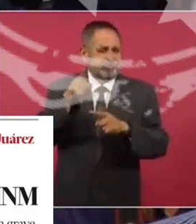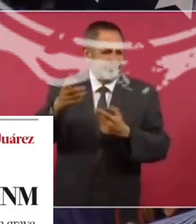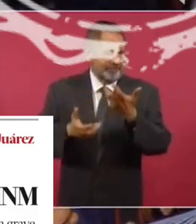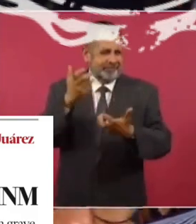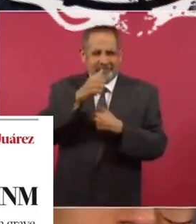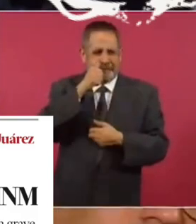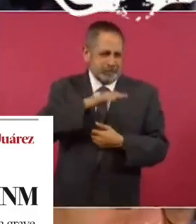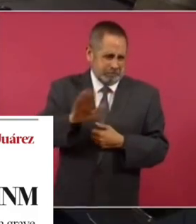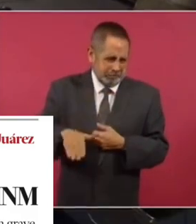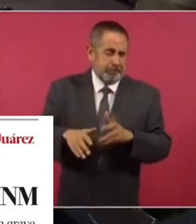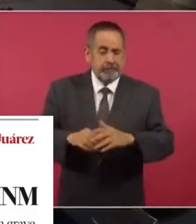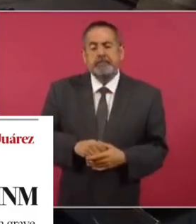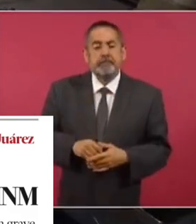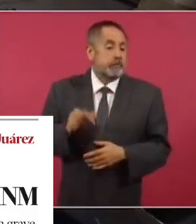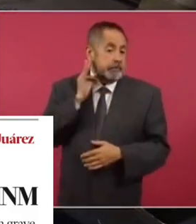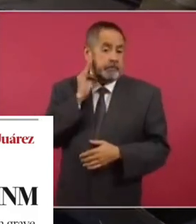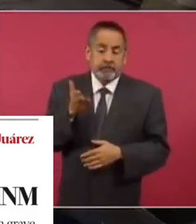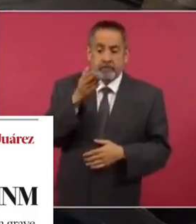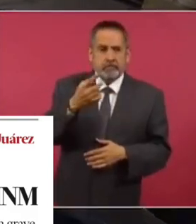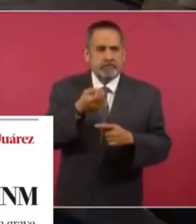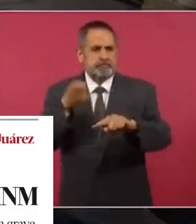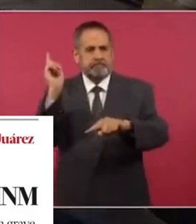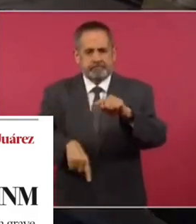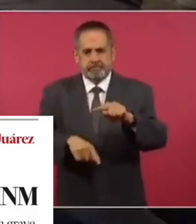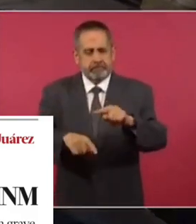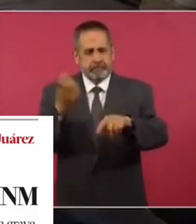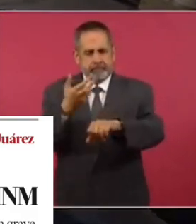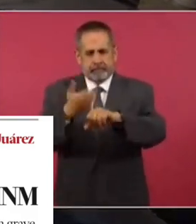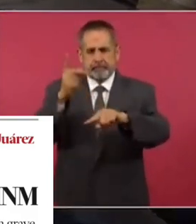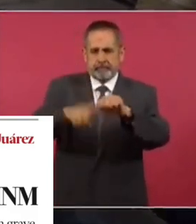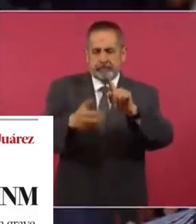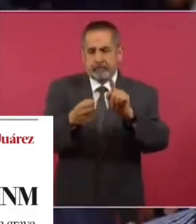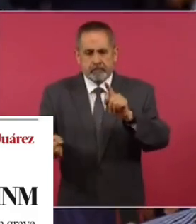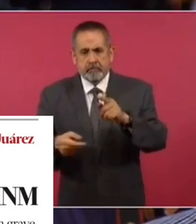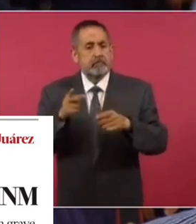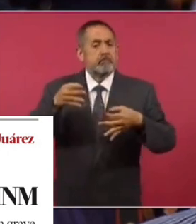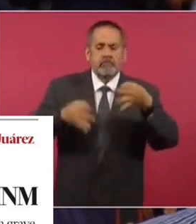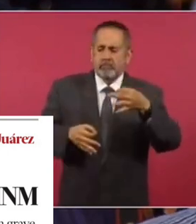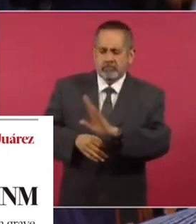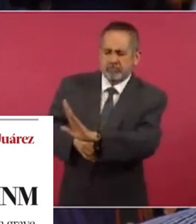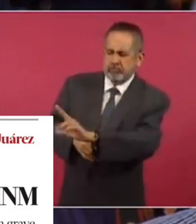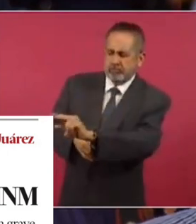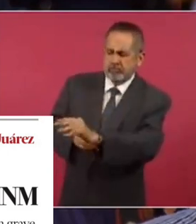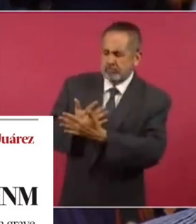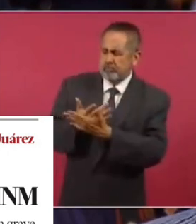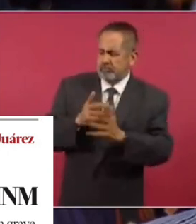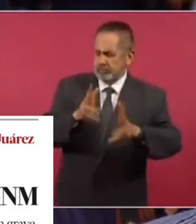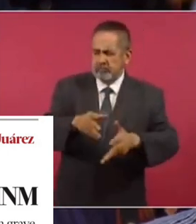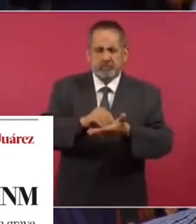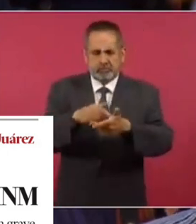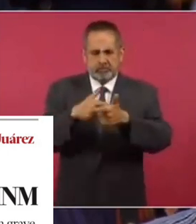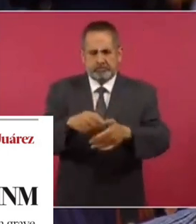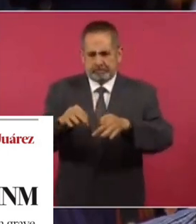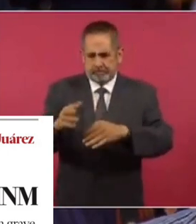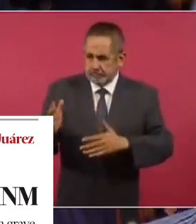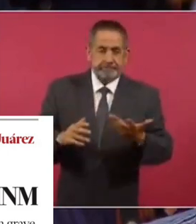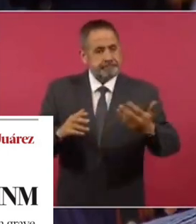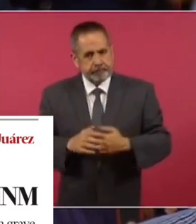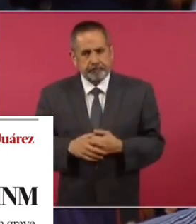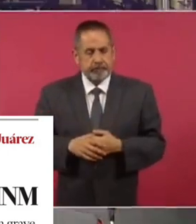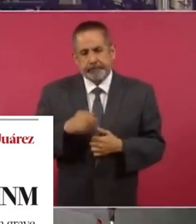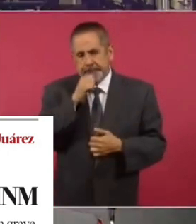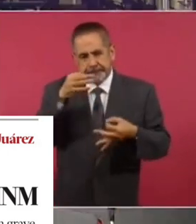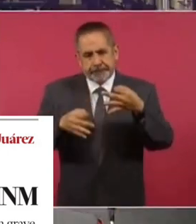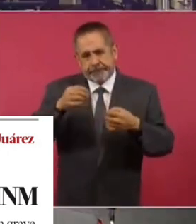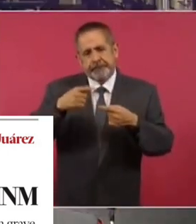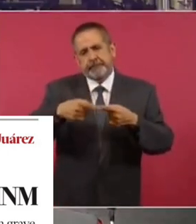Se pidió por parte de la Fiscalía, entiendo, que se separara del cargo. Sin embargo, esto fue rechazado por el juez. Preguntarle, pues, más allá de qué resulte al final de